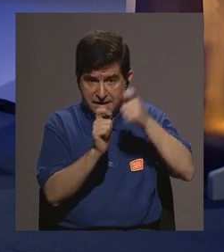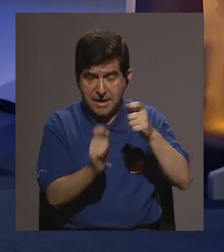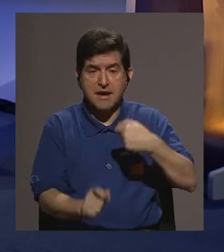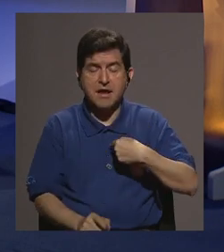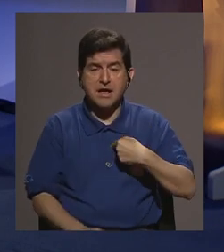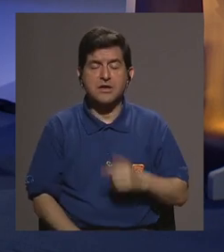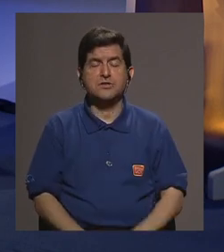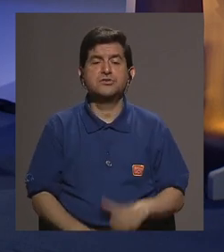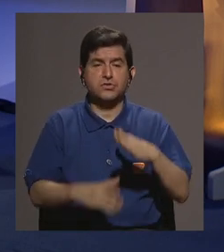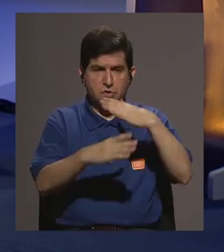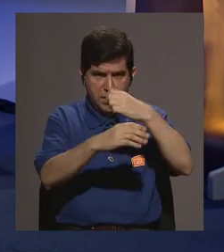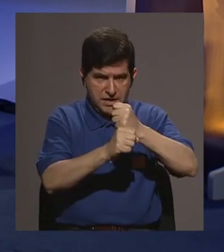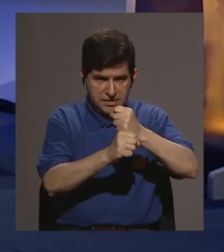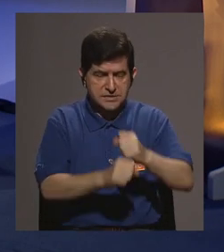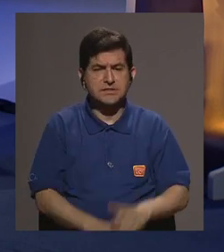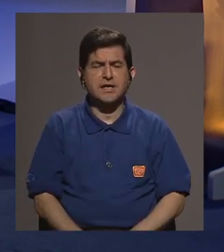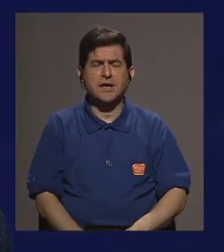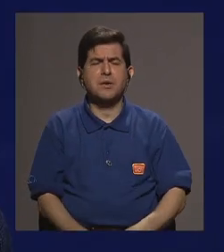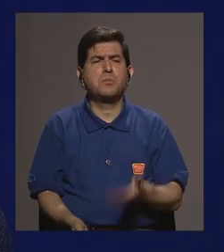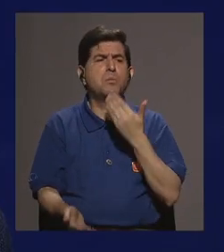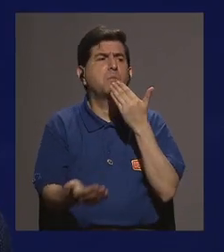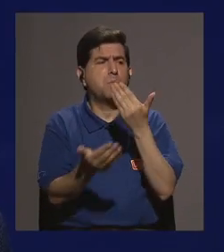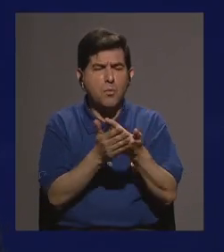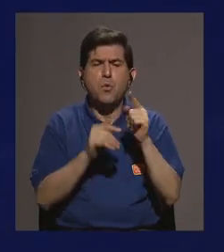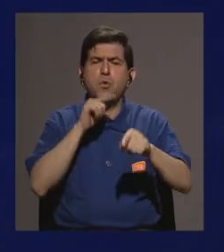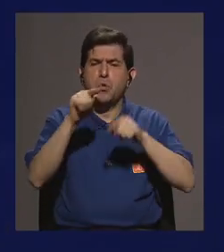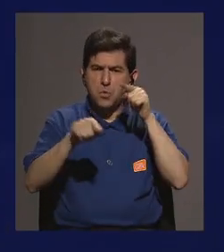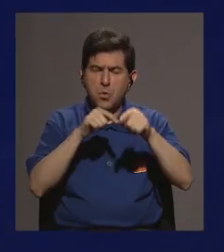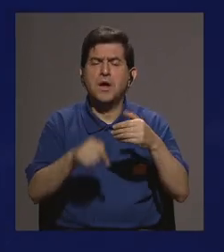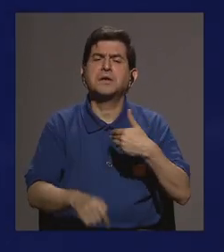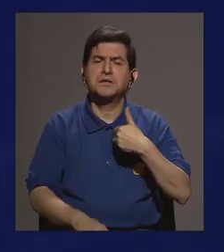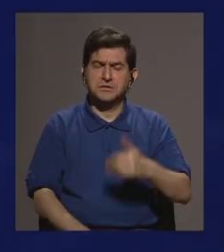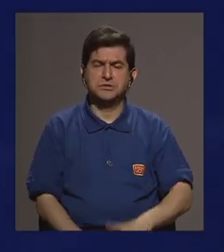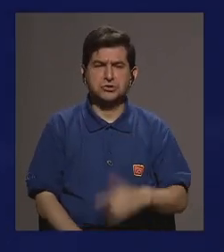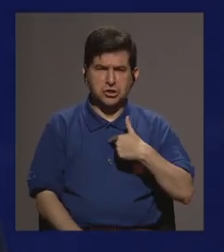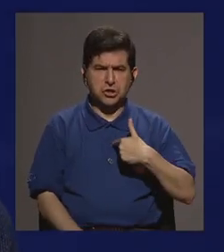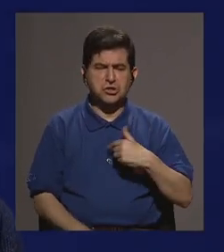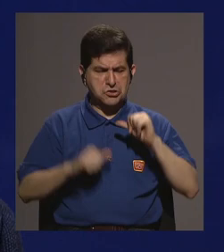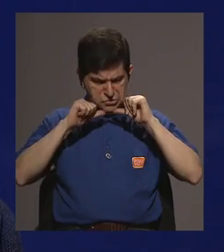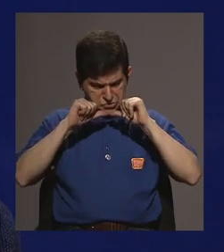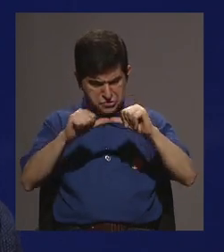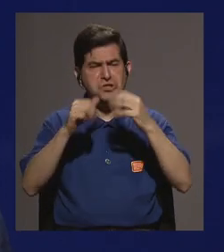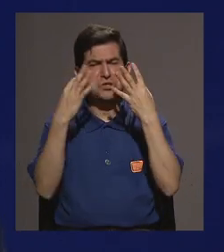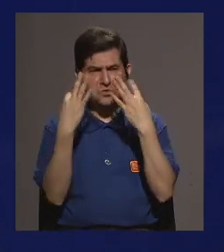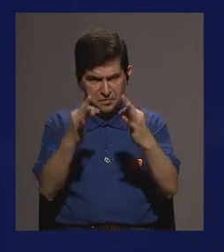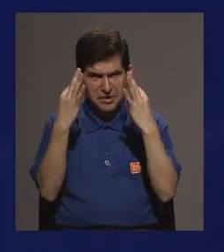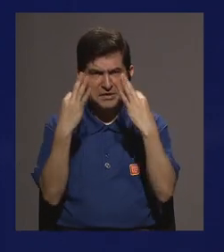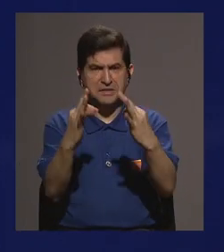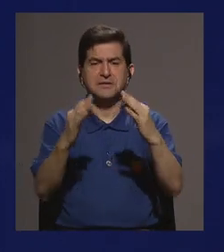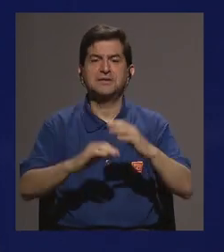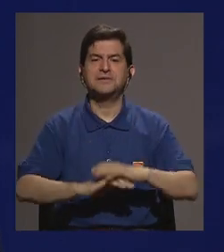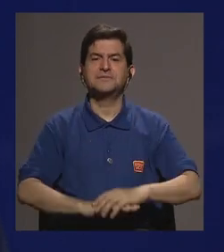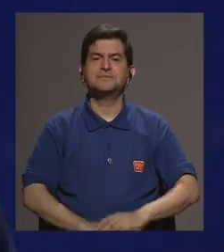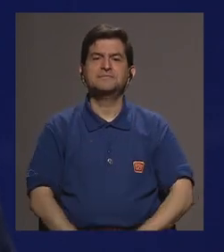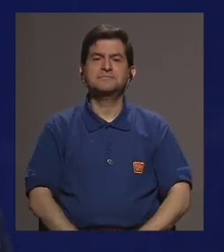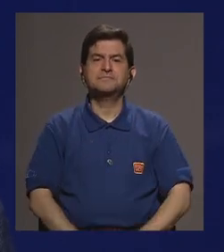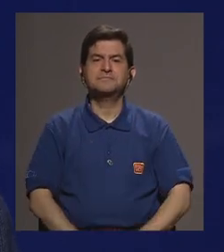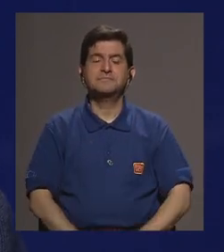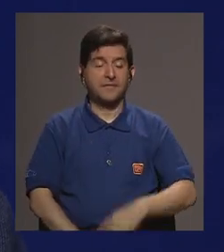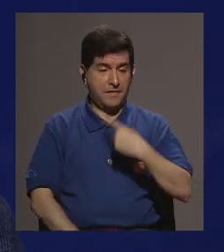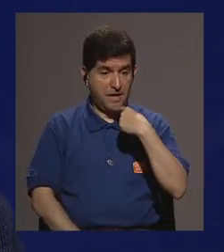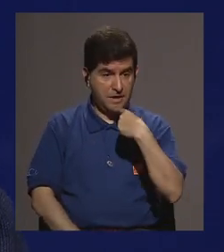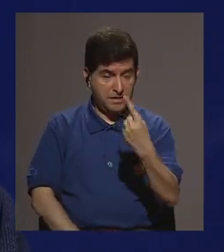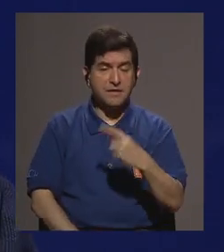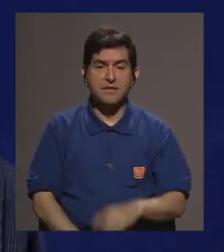específicamente lo que yo he creado he recibido muy buenas críticas por eso yo me envalentonó a seguir con lo que sigo y